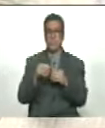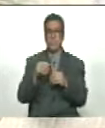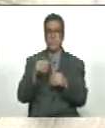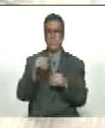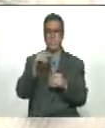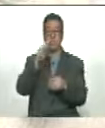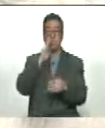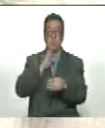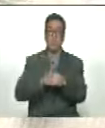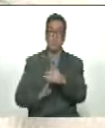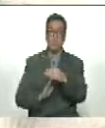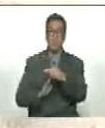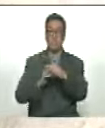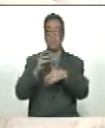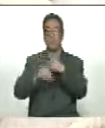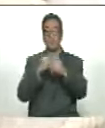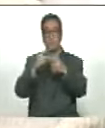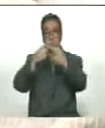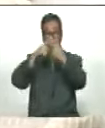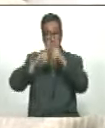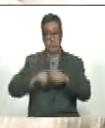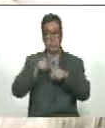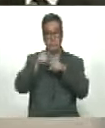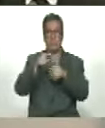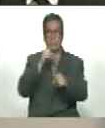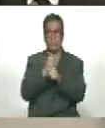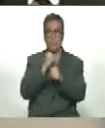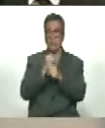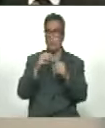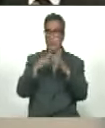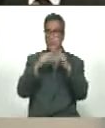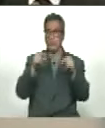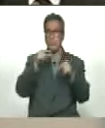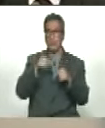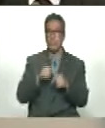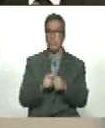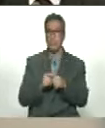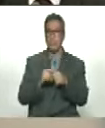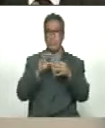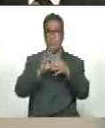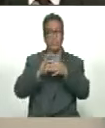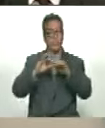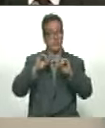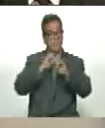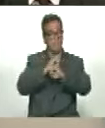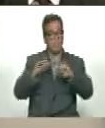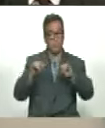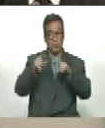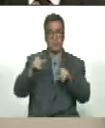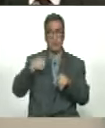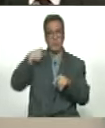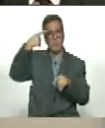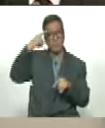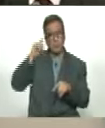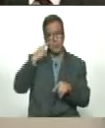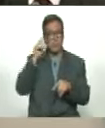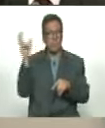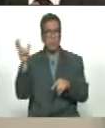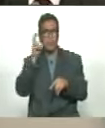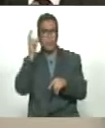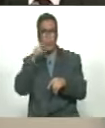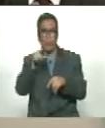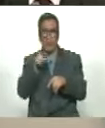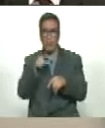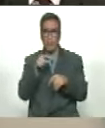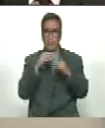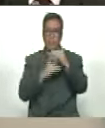inocentes y hacer un presupuesto en función de que todo se ha despejado. Incluso, no sé si usted lo ha escuchado,